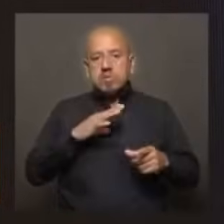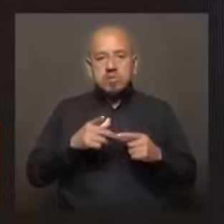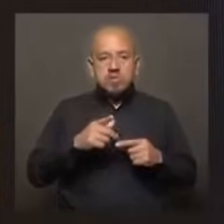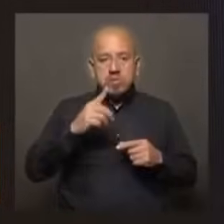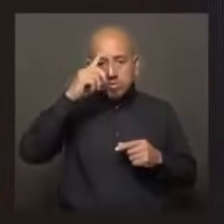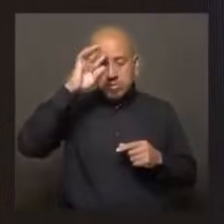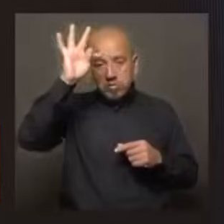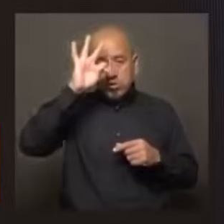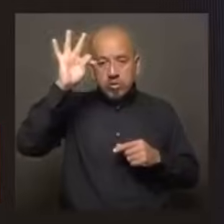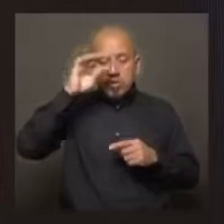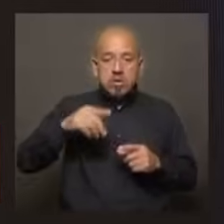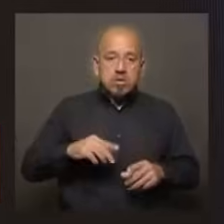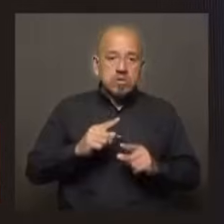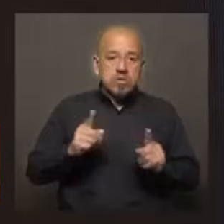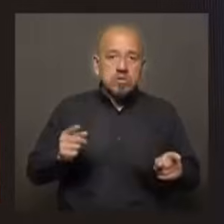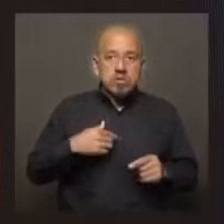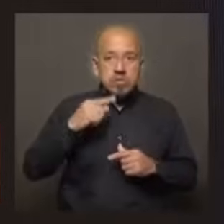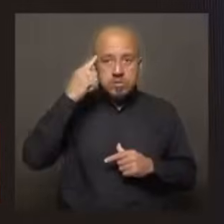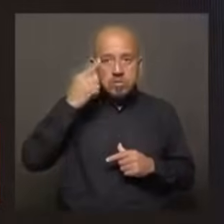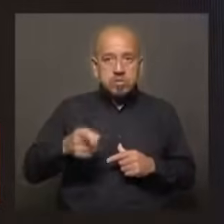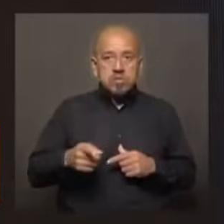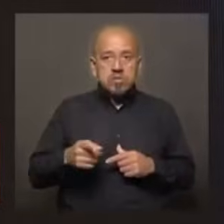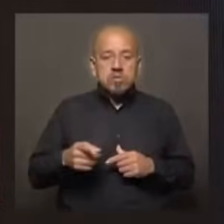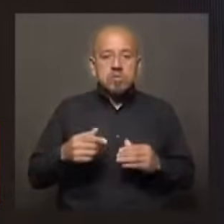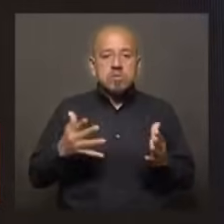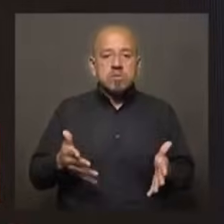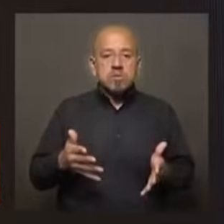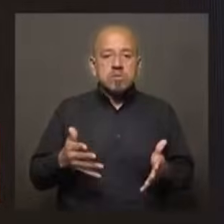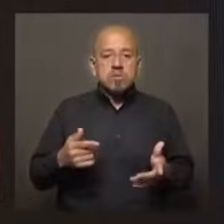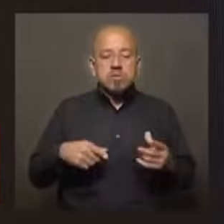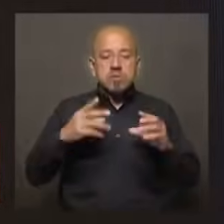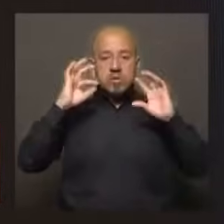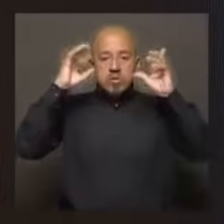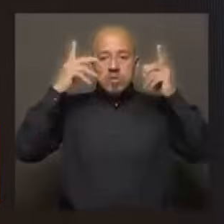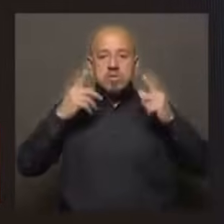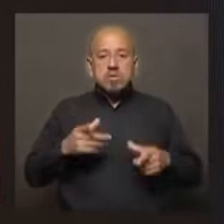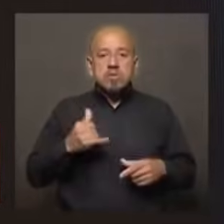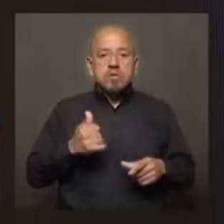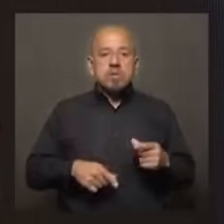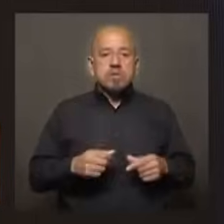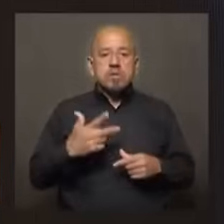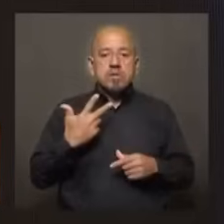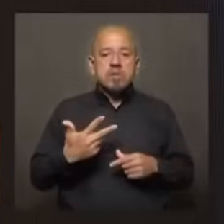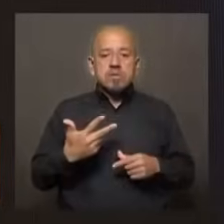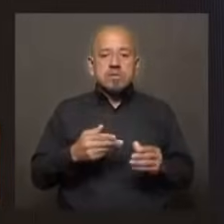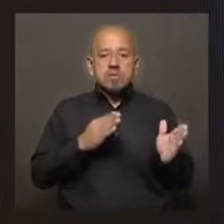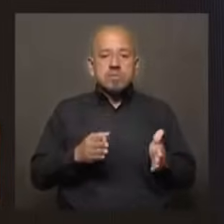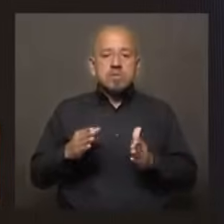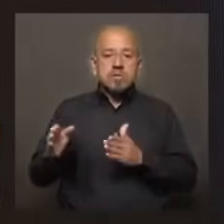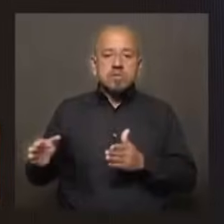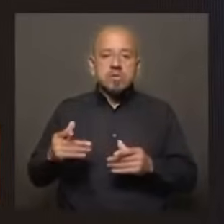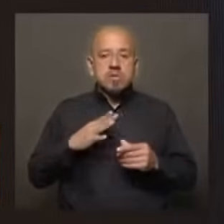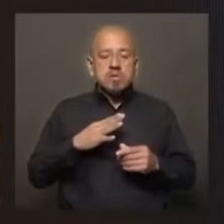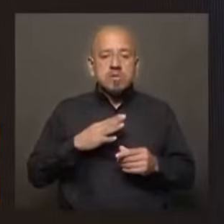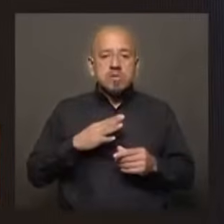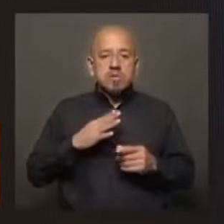teorías sobre el tema, no es que a uno se le ocurrió. Los ciclos de la violencia, el ciclo de la violencia tiene tres partes y hay una que se conoce como la